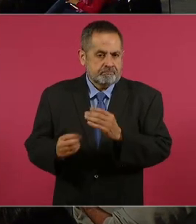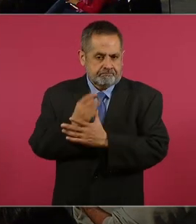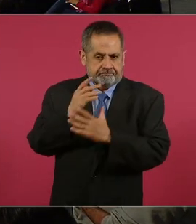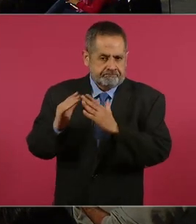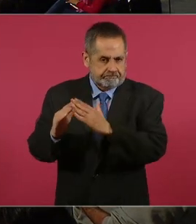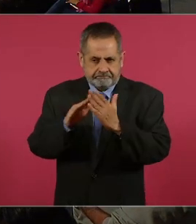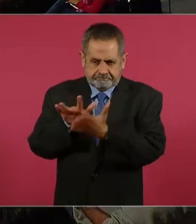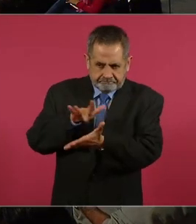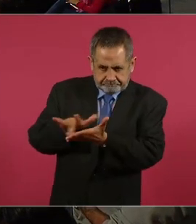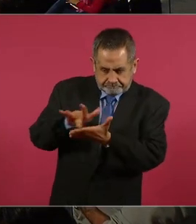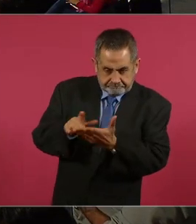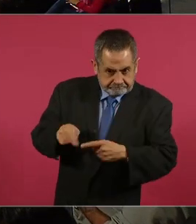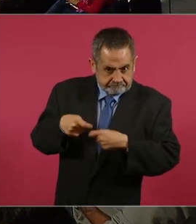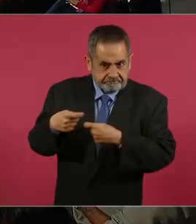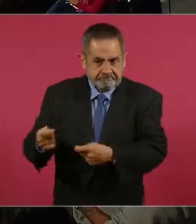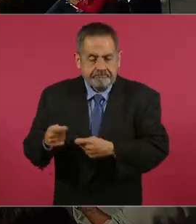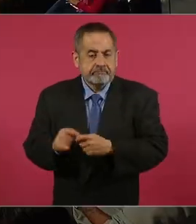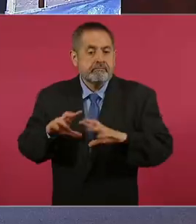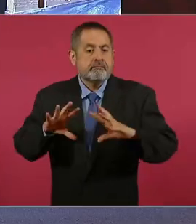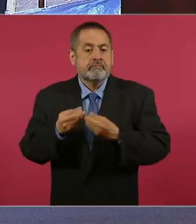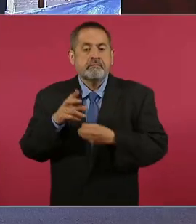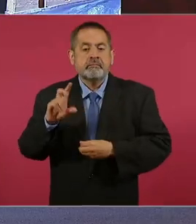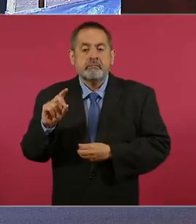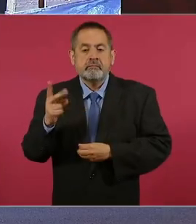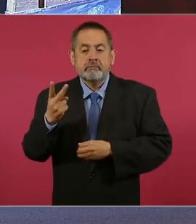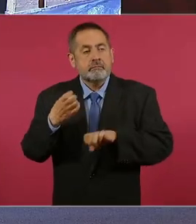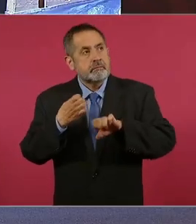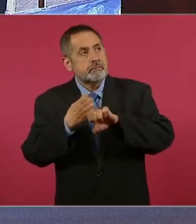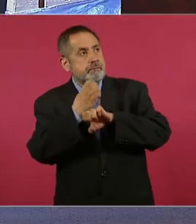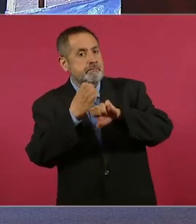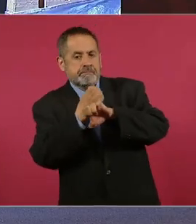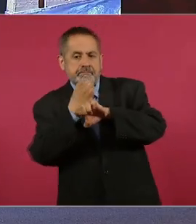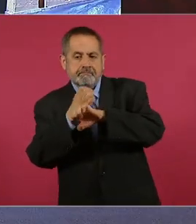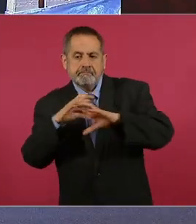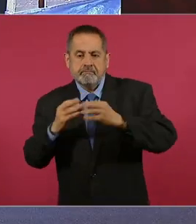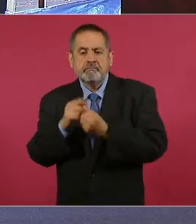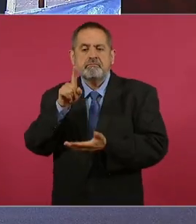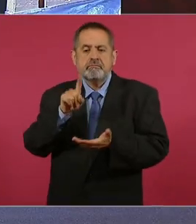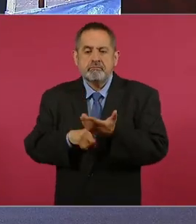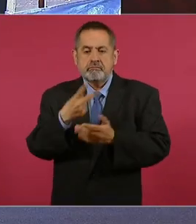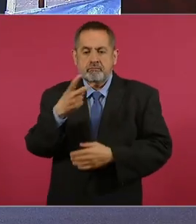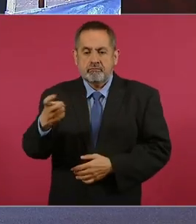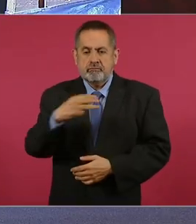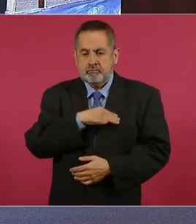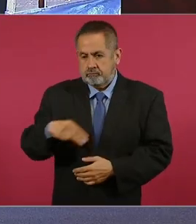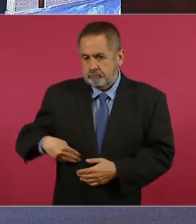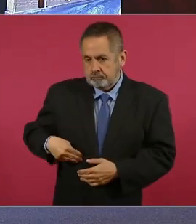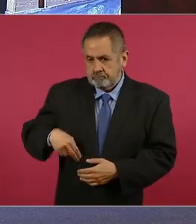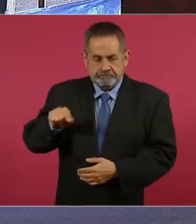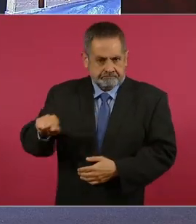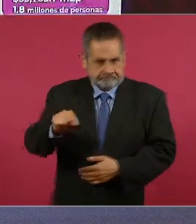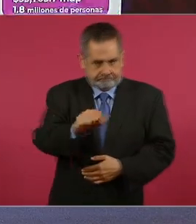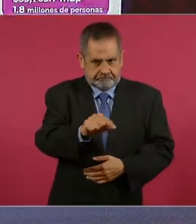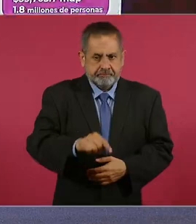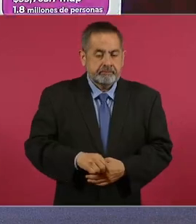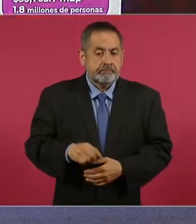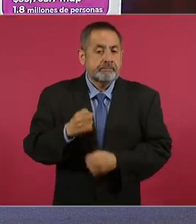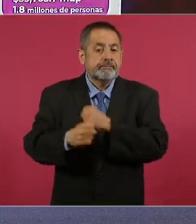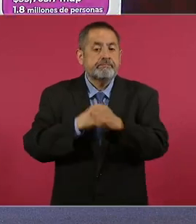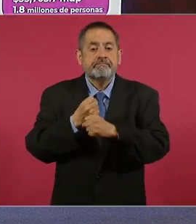96,420 apoyos en las 32 entidades del país, más de 1,200 municipios. Para